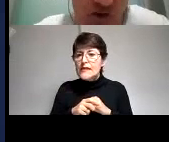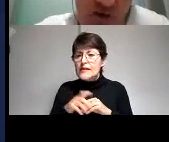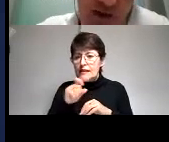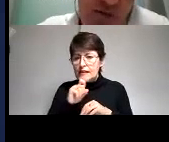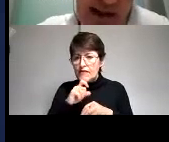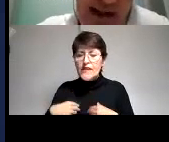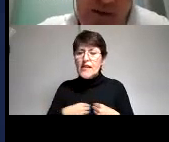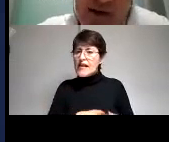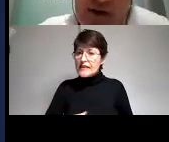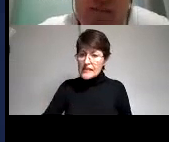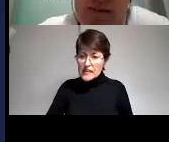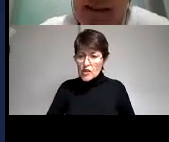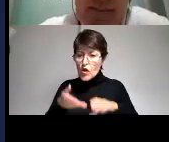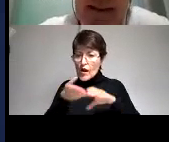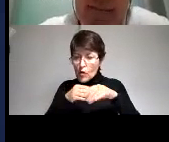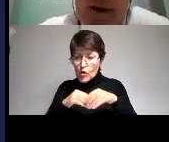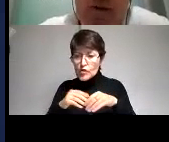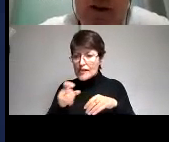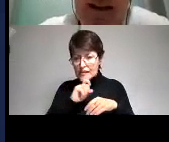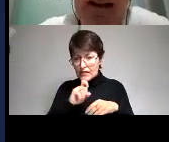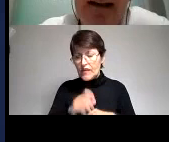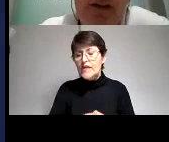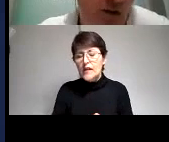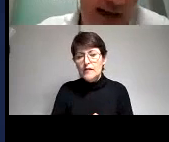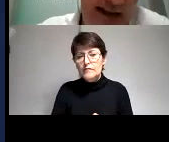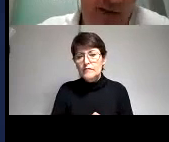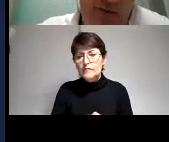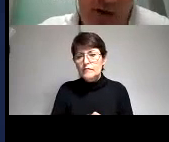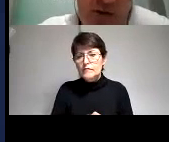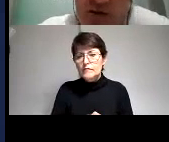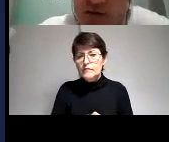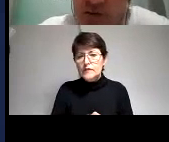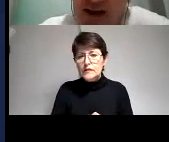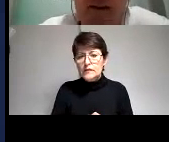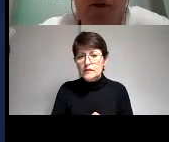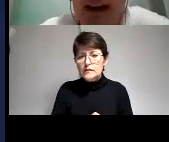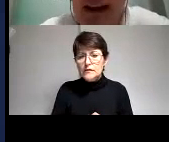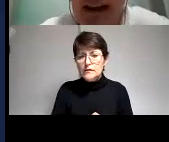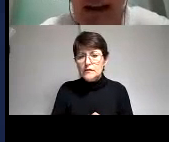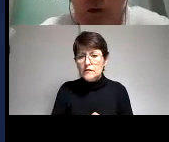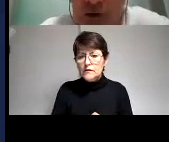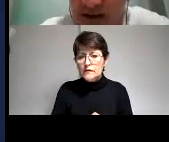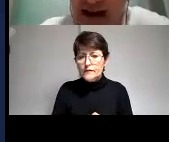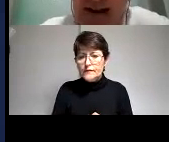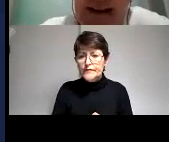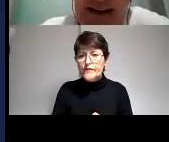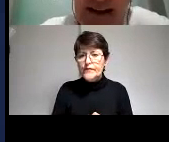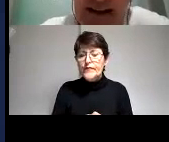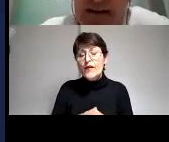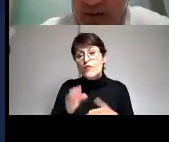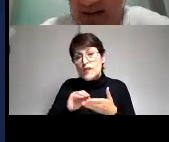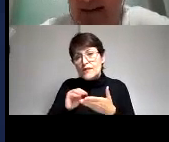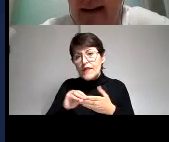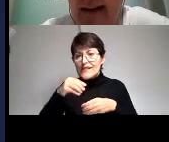es muchísimo más complicado, porque no simplemente depende de la microbiota, sino que hay, bueno, como sabes, pues hay úlceras,